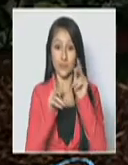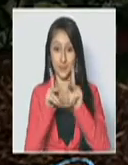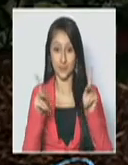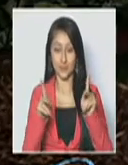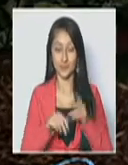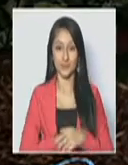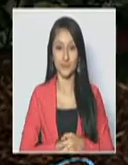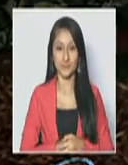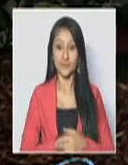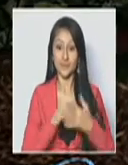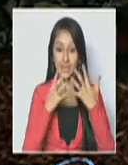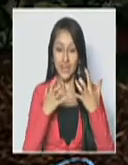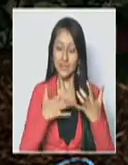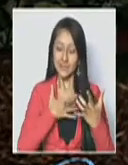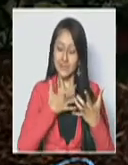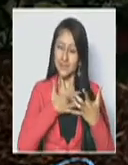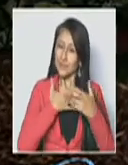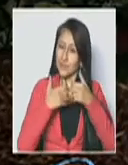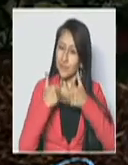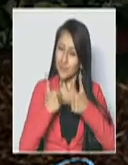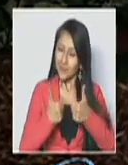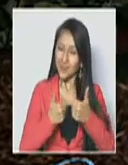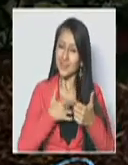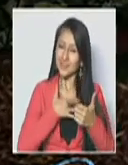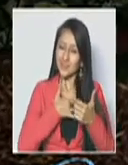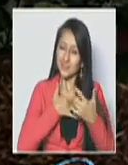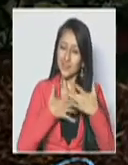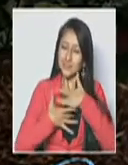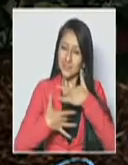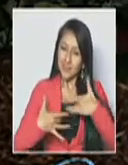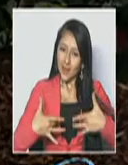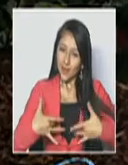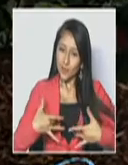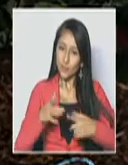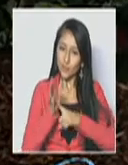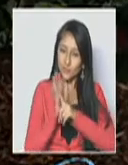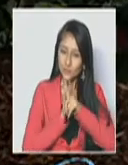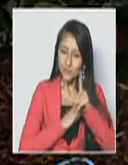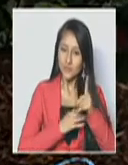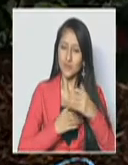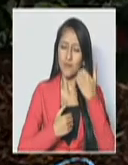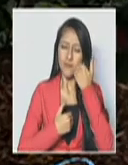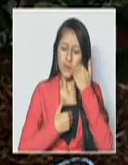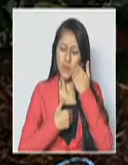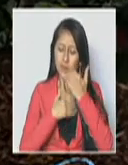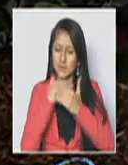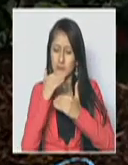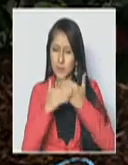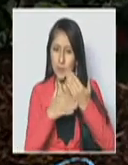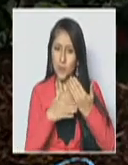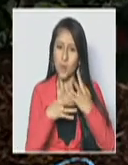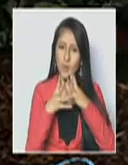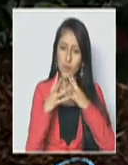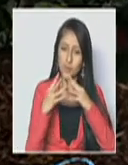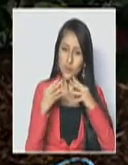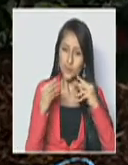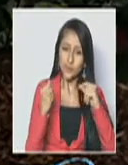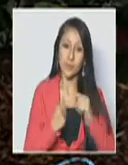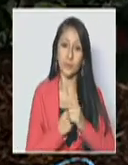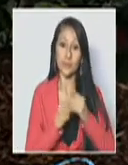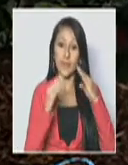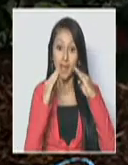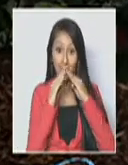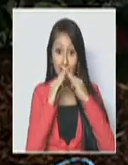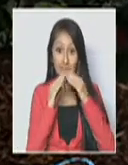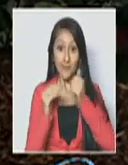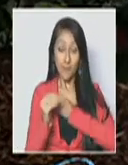si quieren sentirse bien si quieren mejorar los procesos de la enfermedad y hacerlo desde